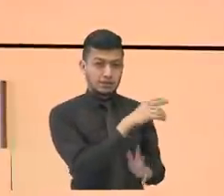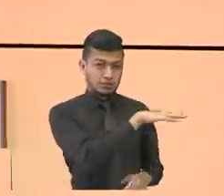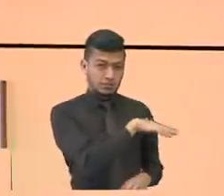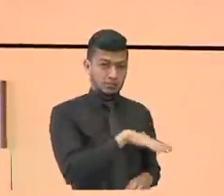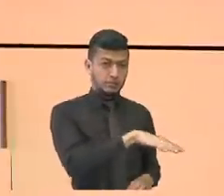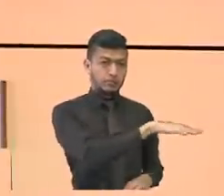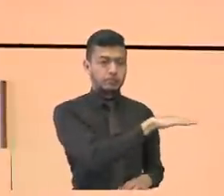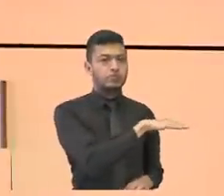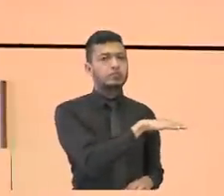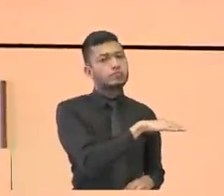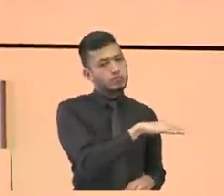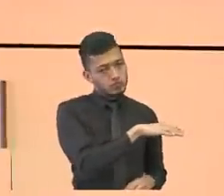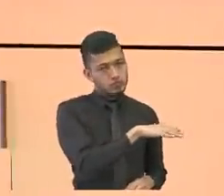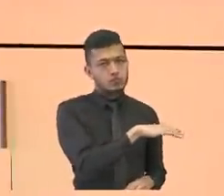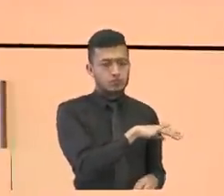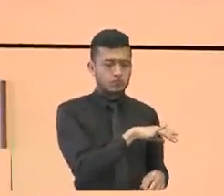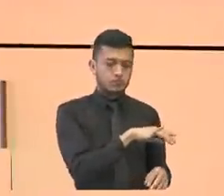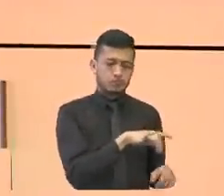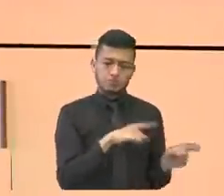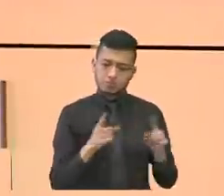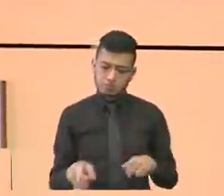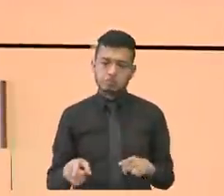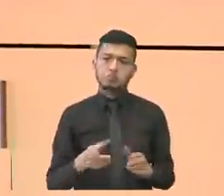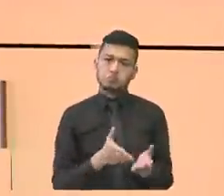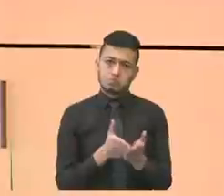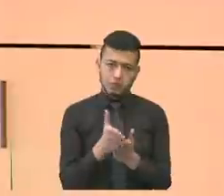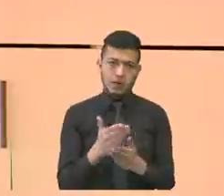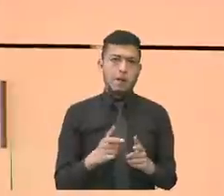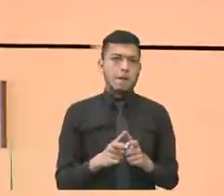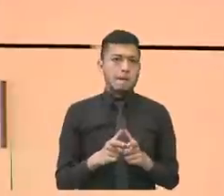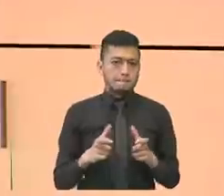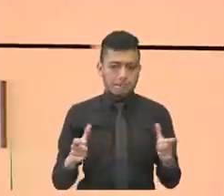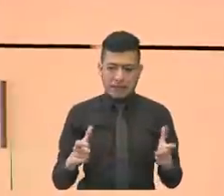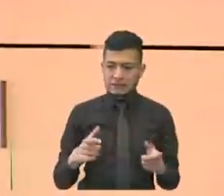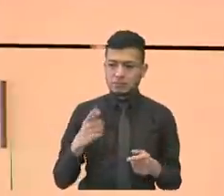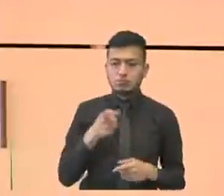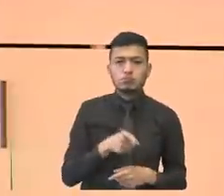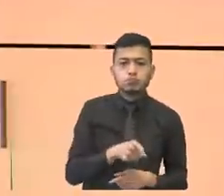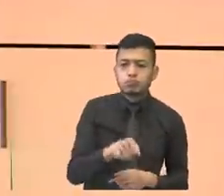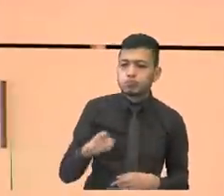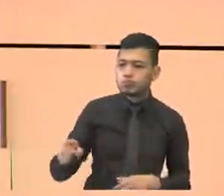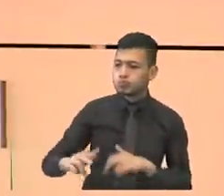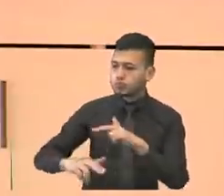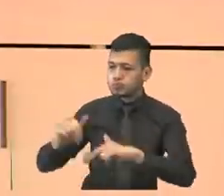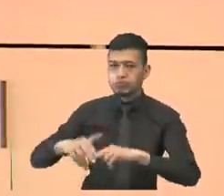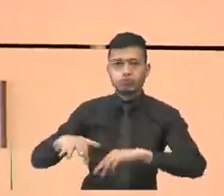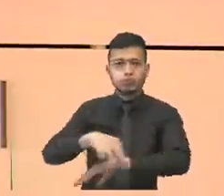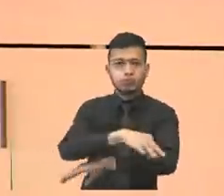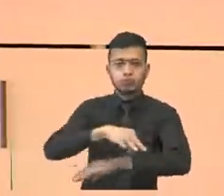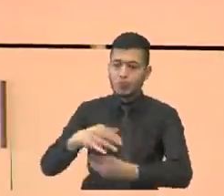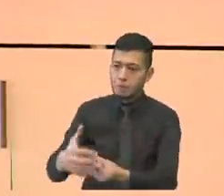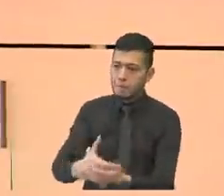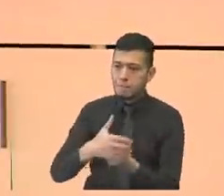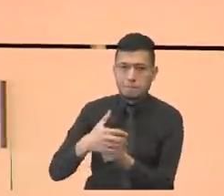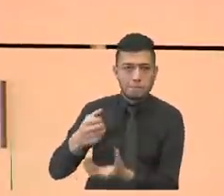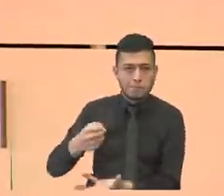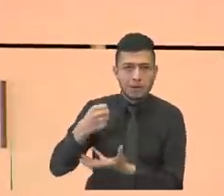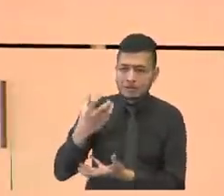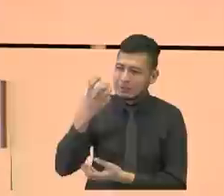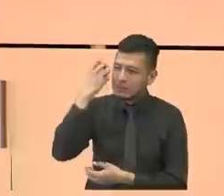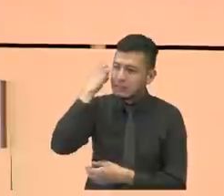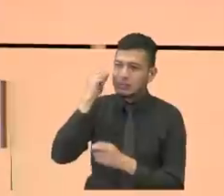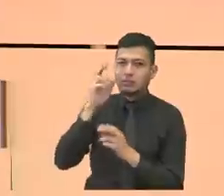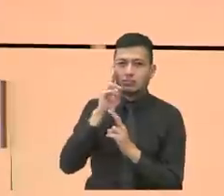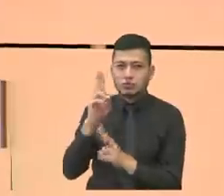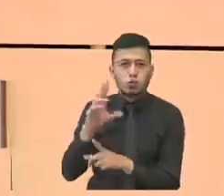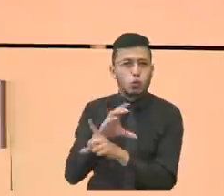aquí en todo caso continúa una séptima que tiene un enorme patrimonio histórico, arquitectónico, cultural, no